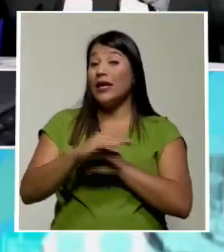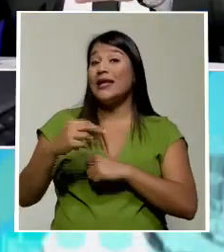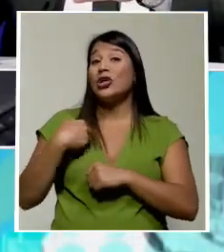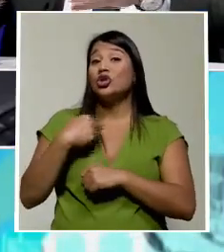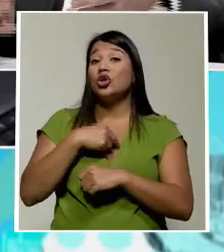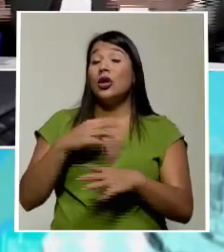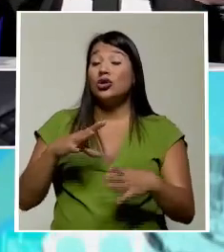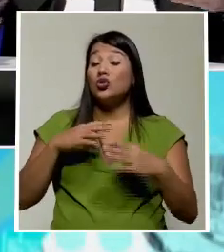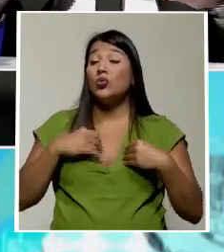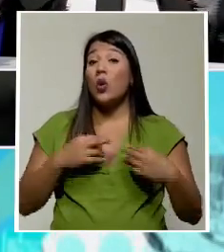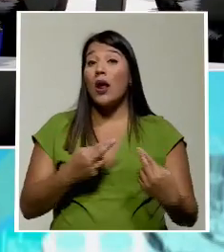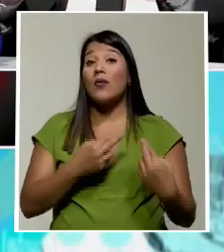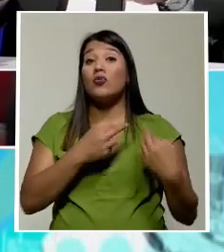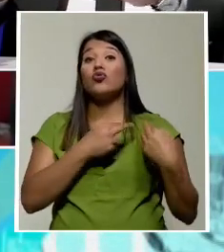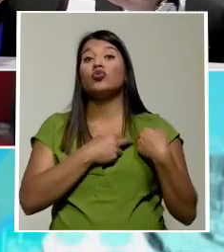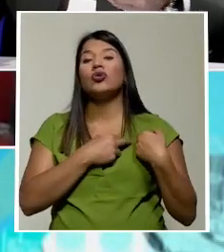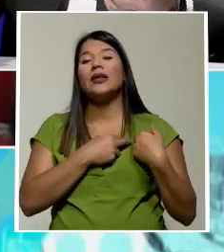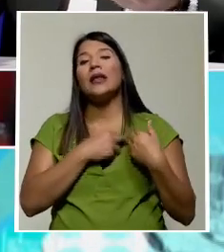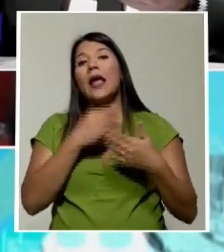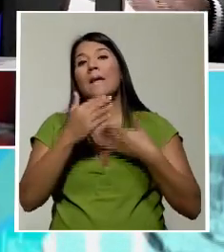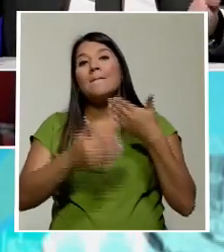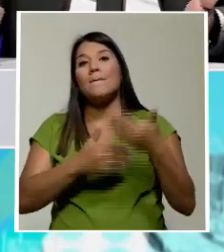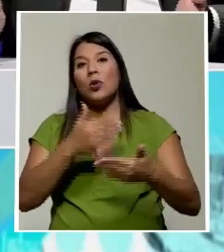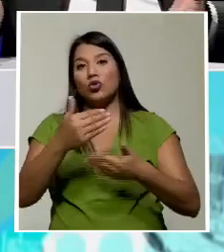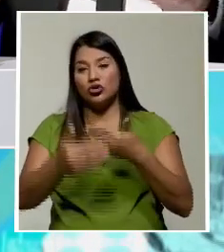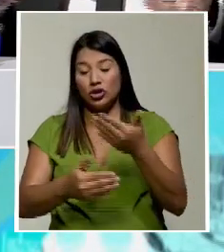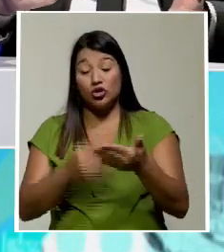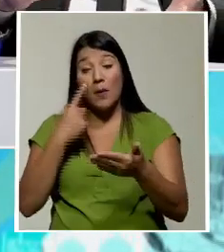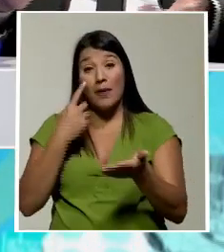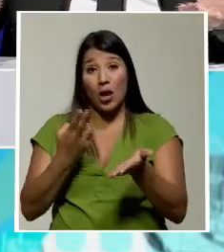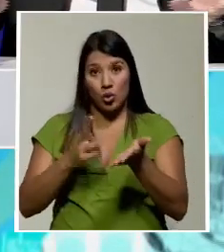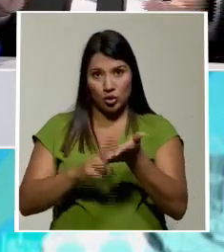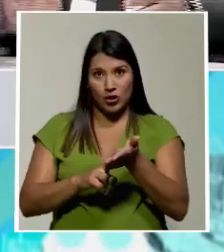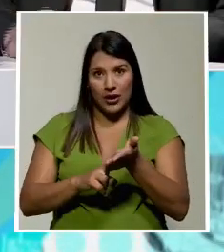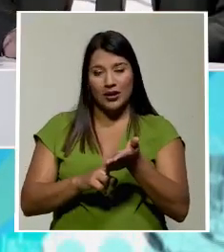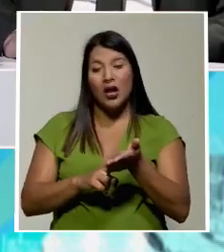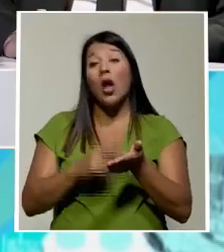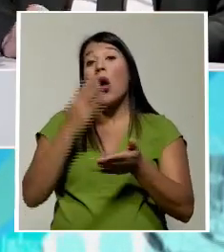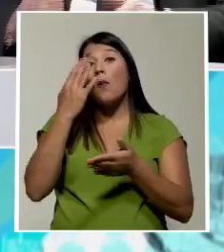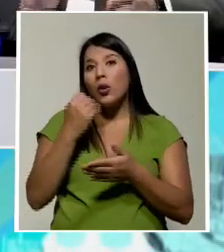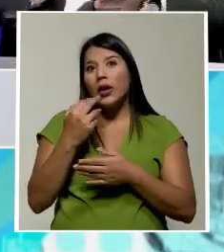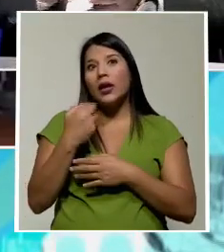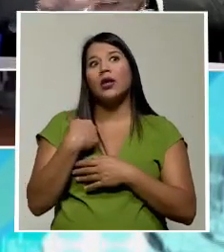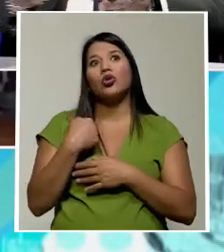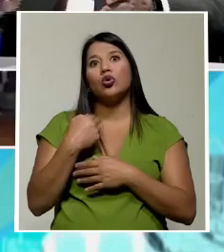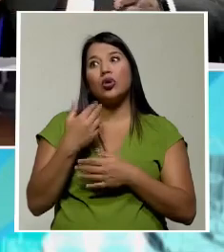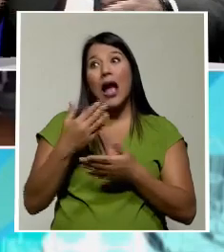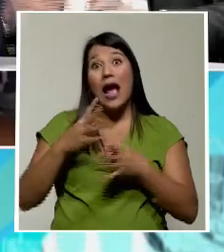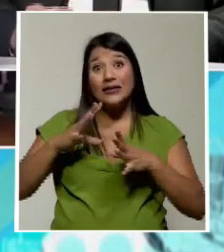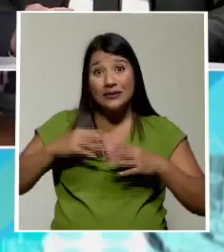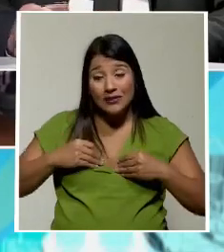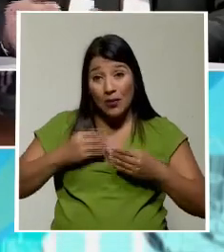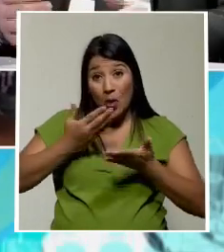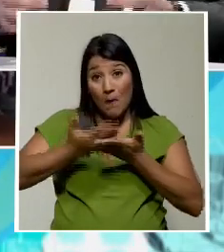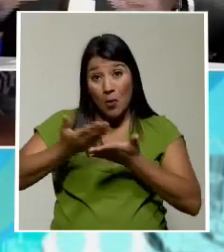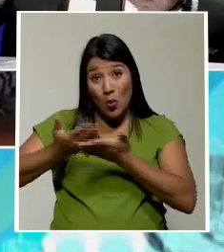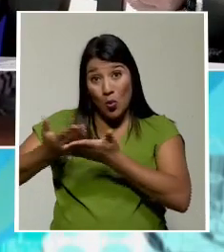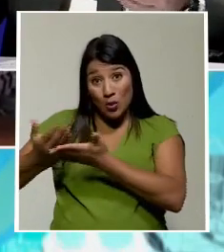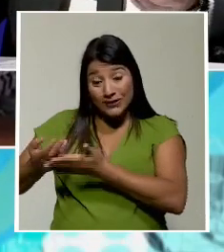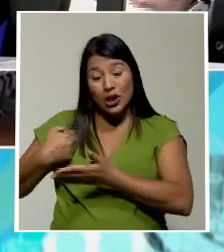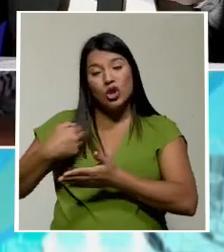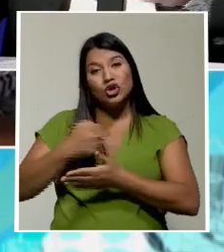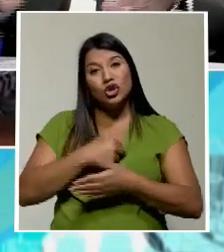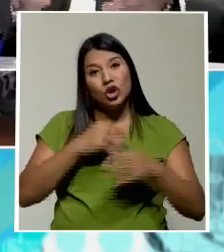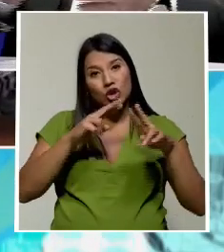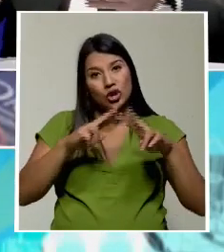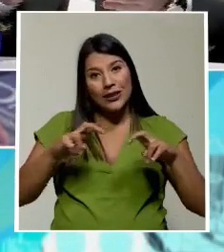proceso licitatorio en conjunto con el Ministerio de Educación, porque incluso las ofertas se revisaron con el Ministerio de Educación, y los recursos de apelación y de